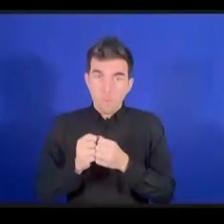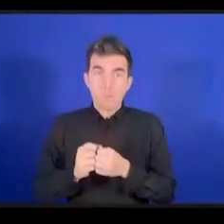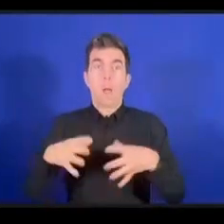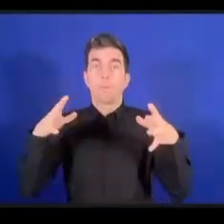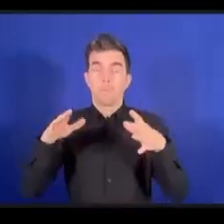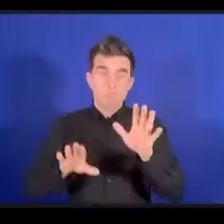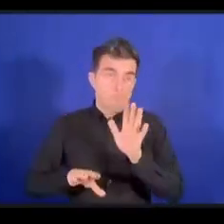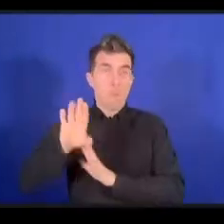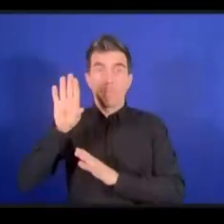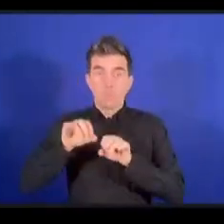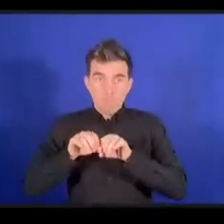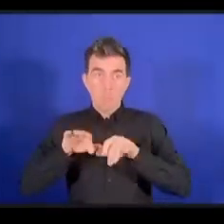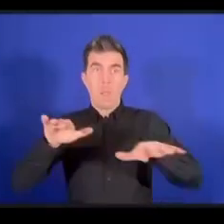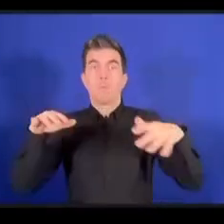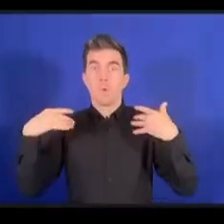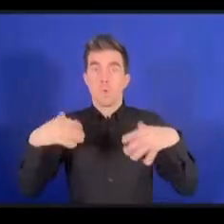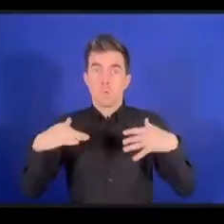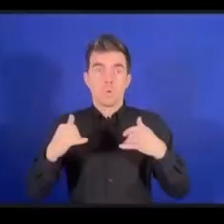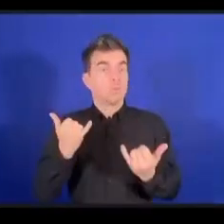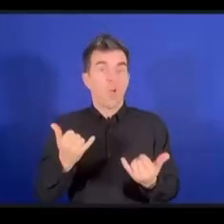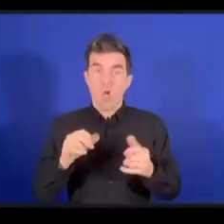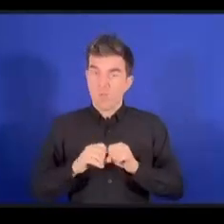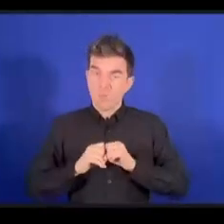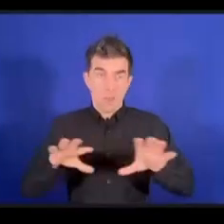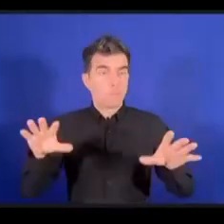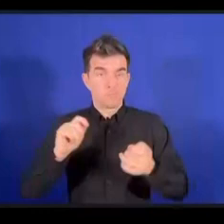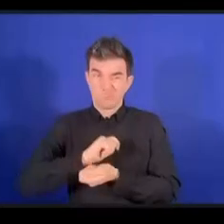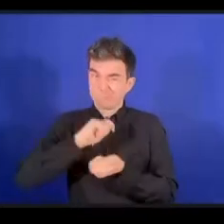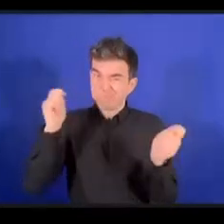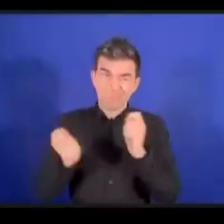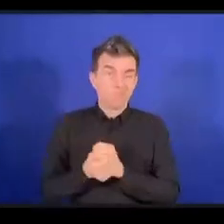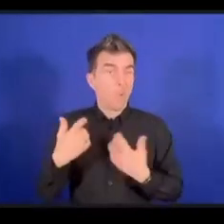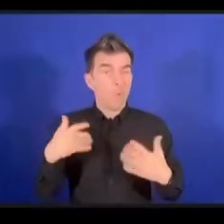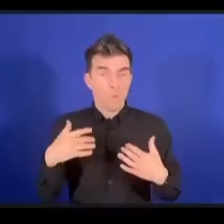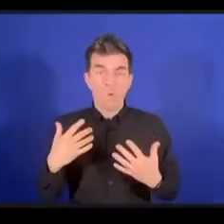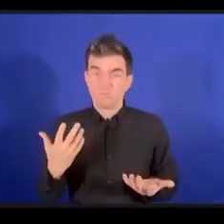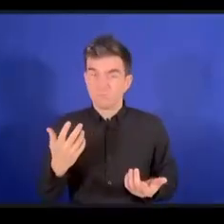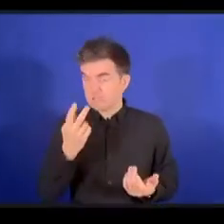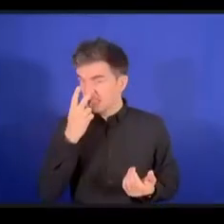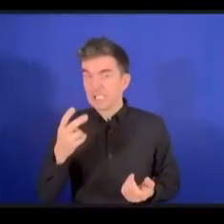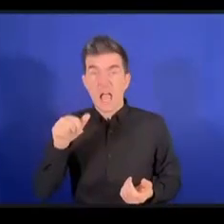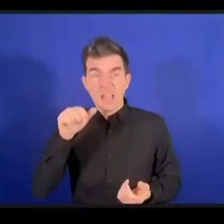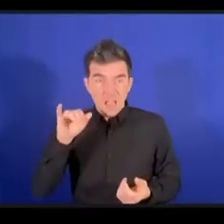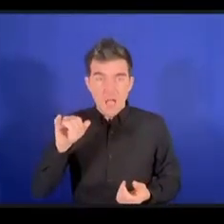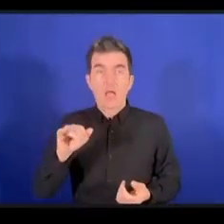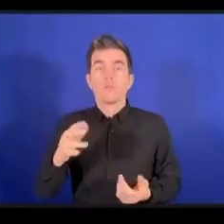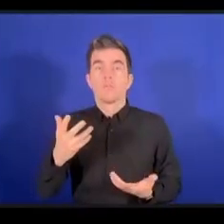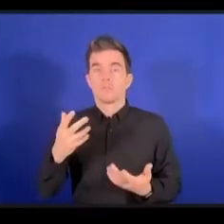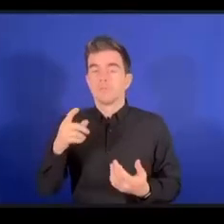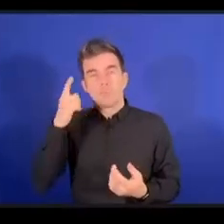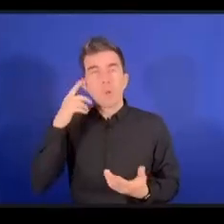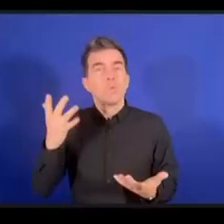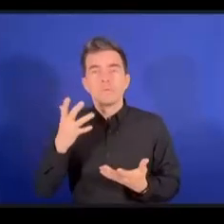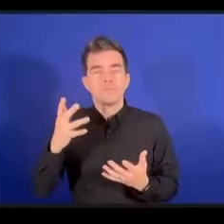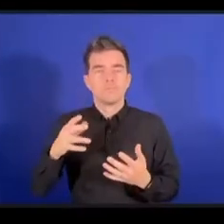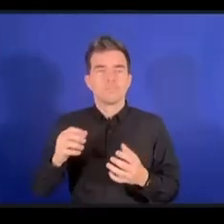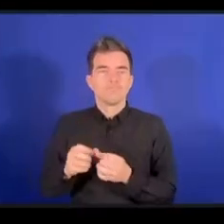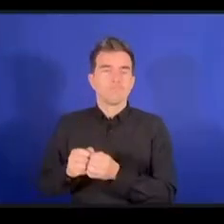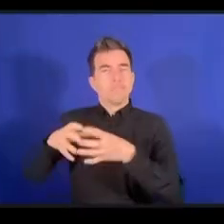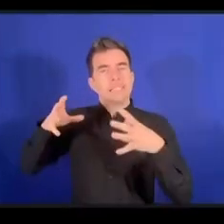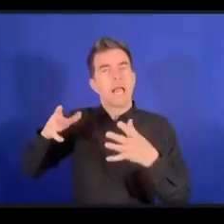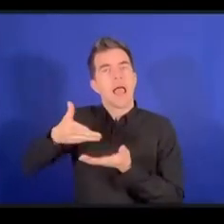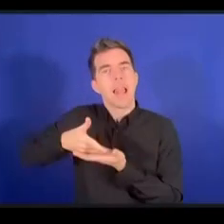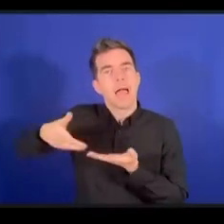artificial generativa específicamente utilizada para los grandes modelos de lenguajes que es una base